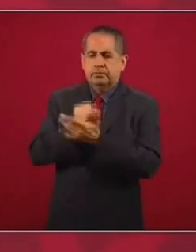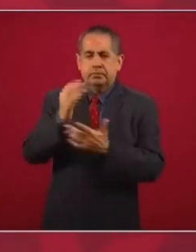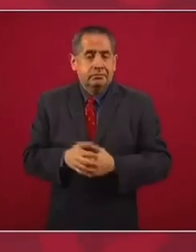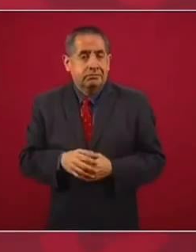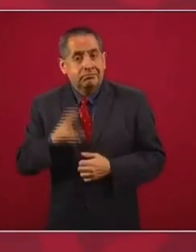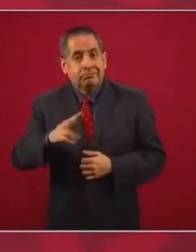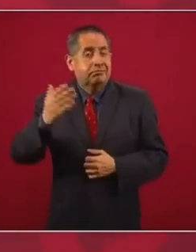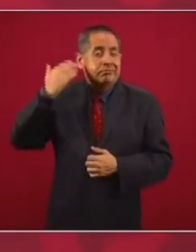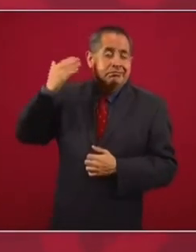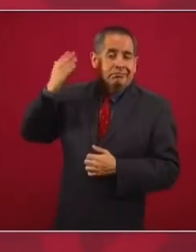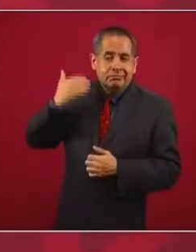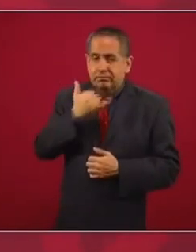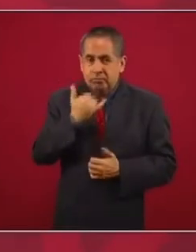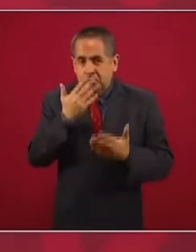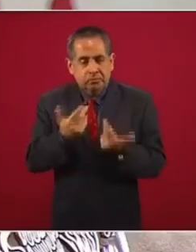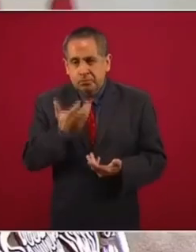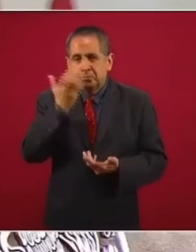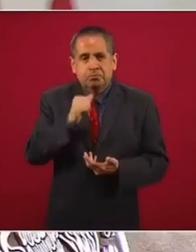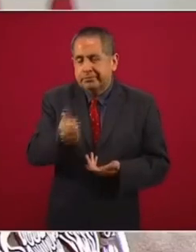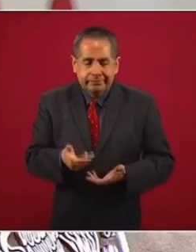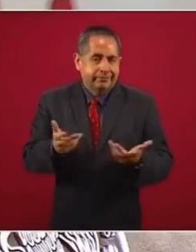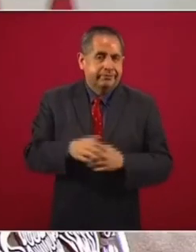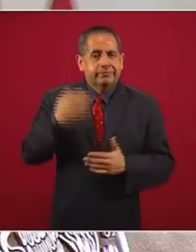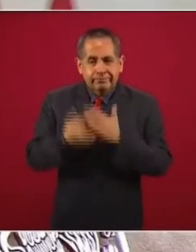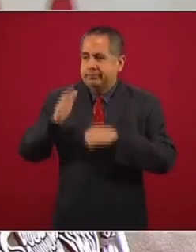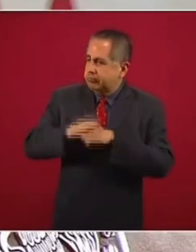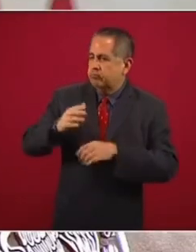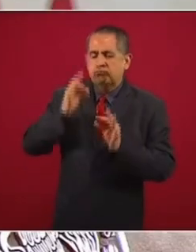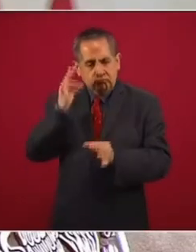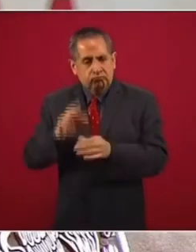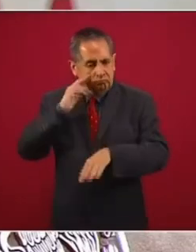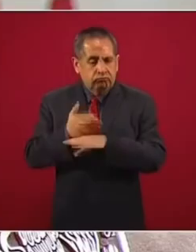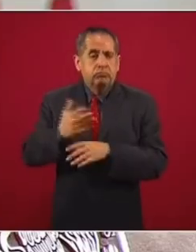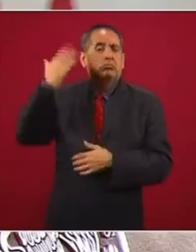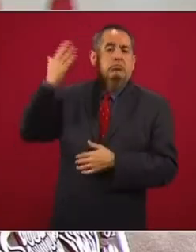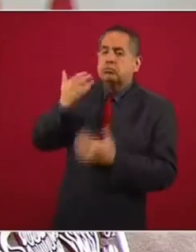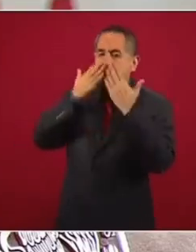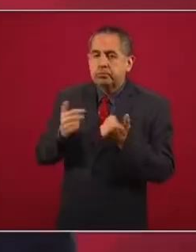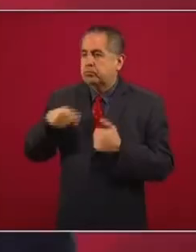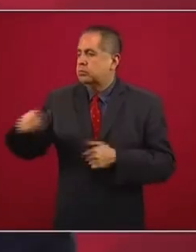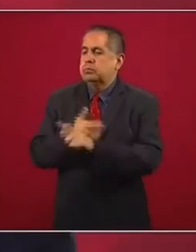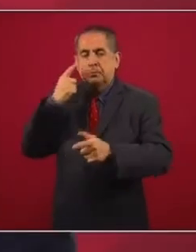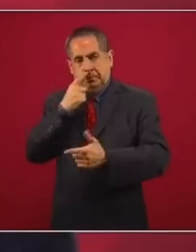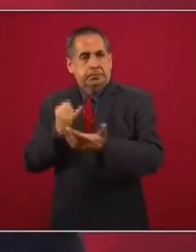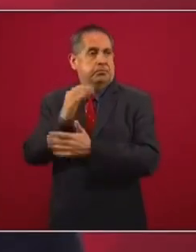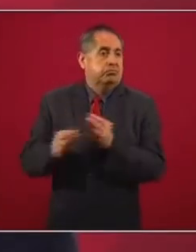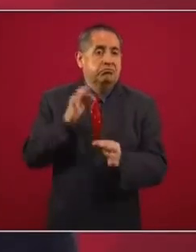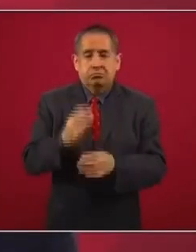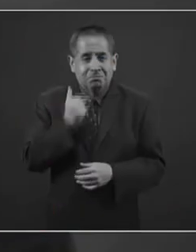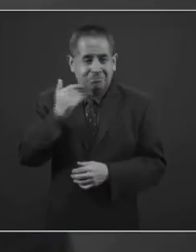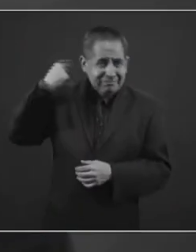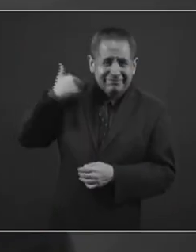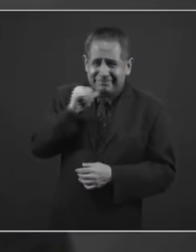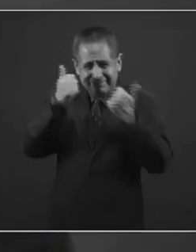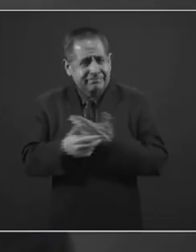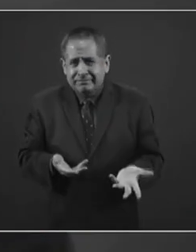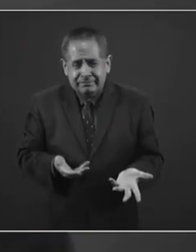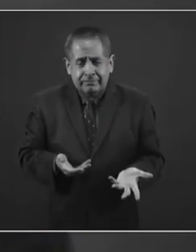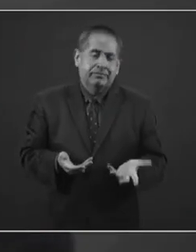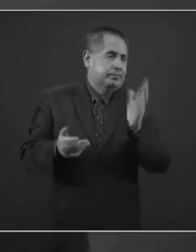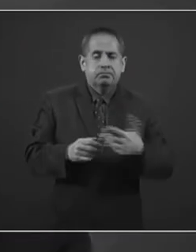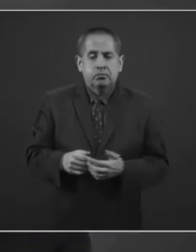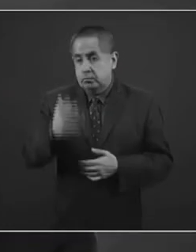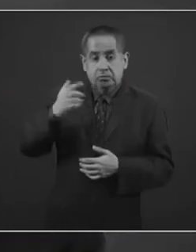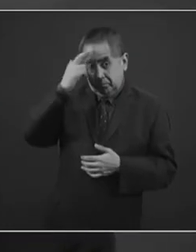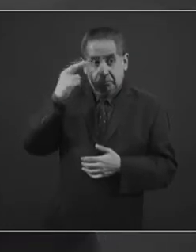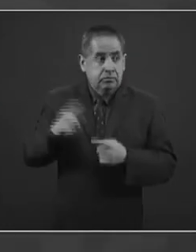que desgraciadamente no tenemos hábito, costumbre democrática, porque no ha habido democracia durante mucho tiempo.